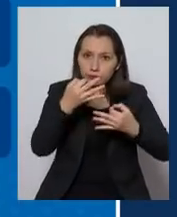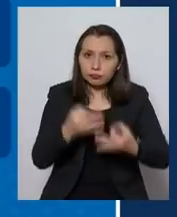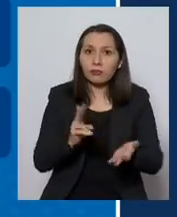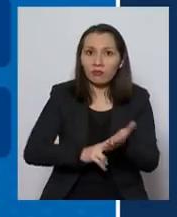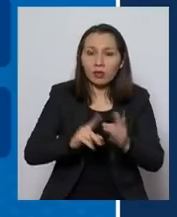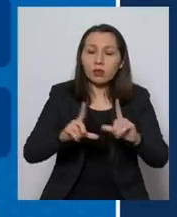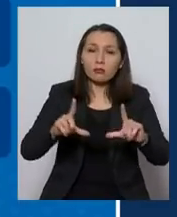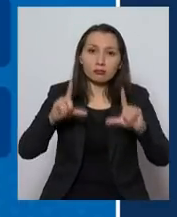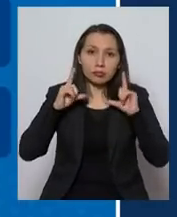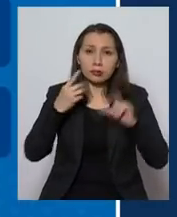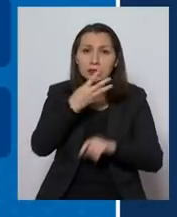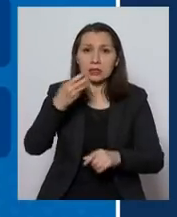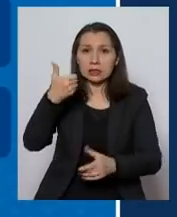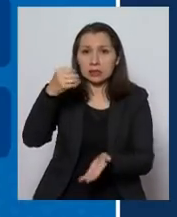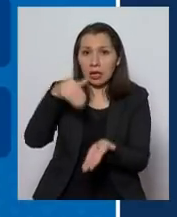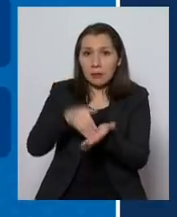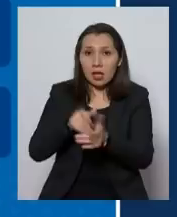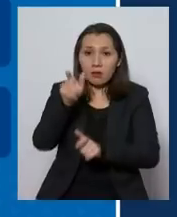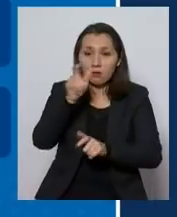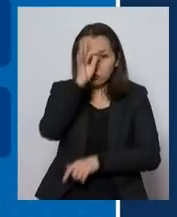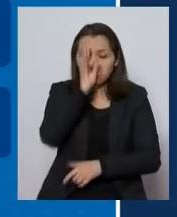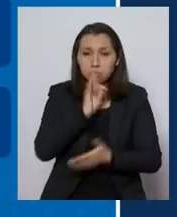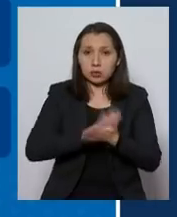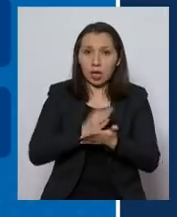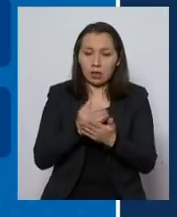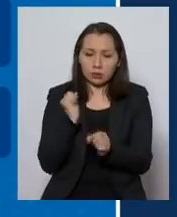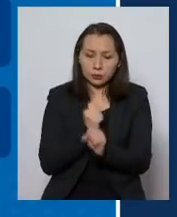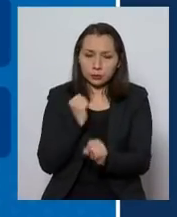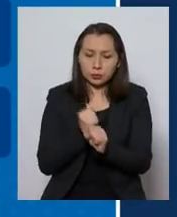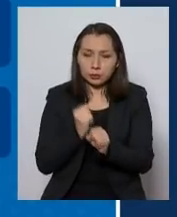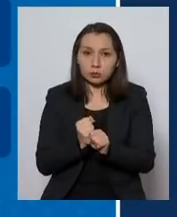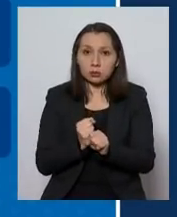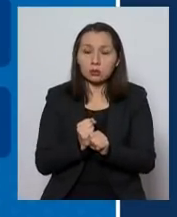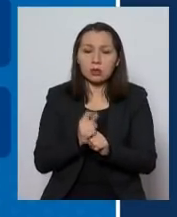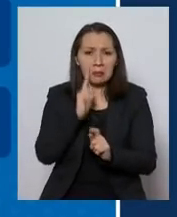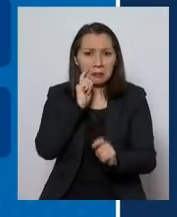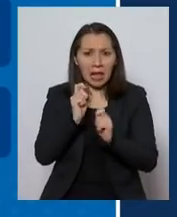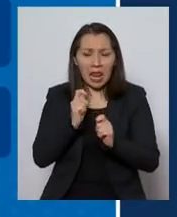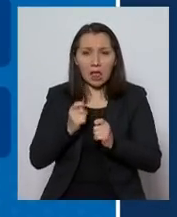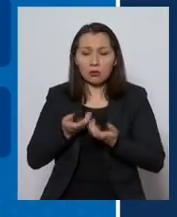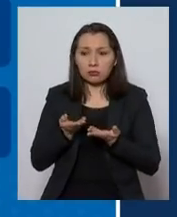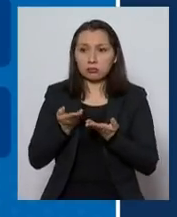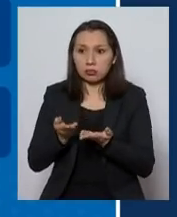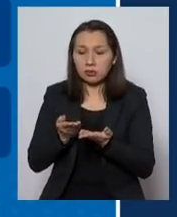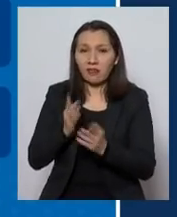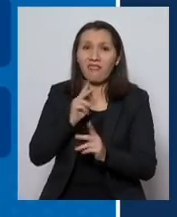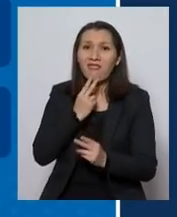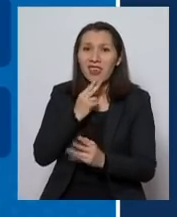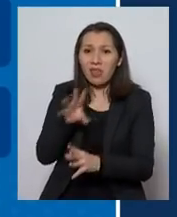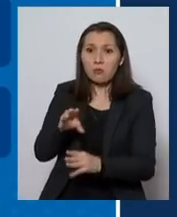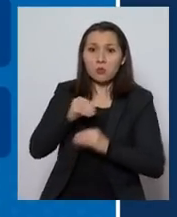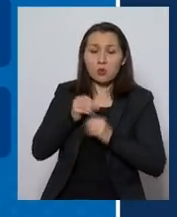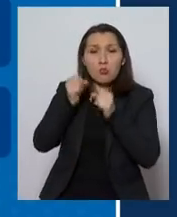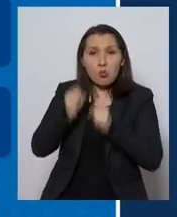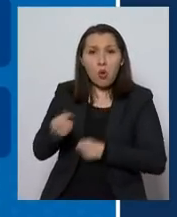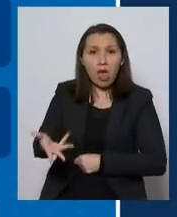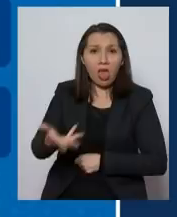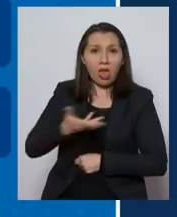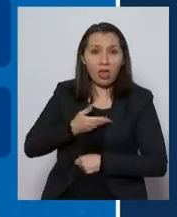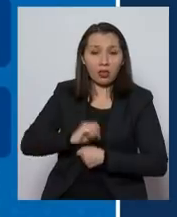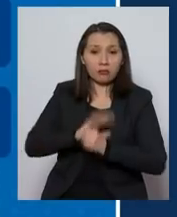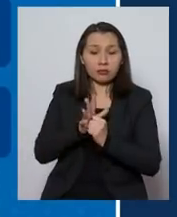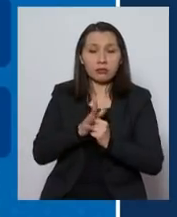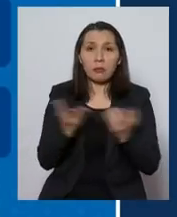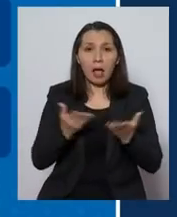los 360.000 trabajadores de la salud que están arriesgando su salud, que están arriesgando su vida por